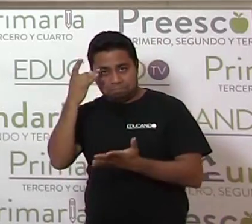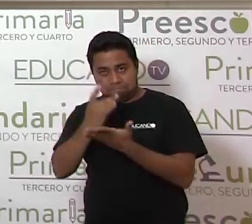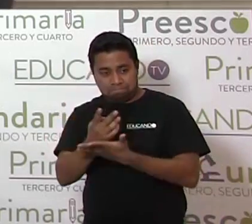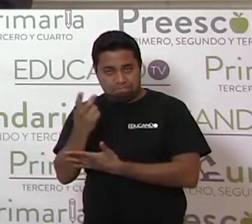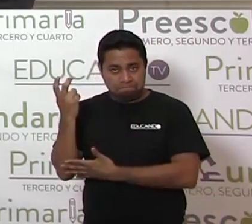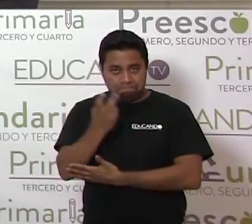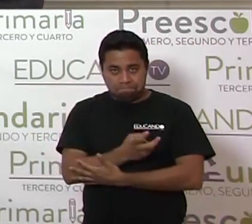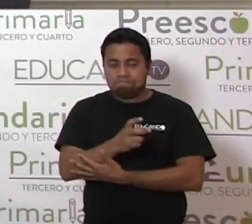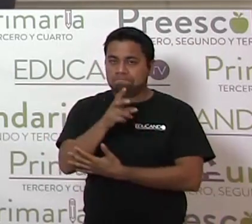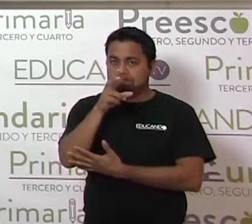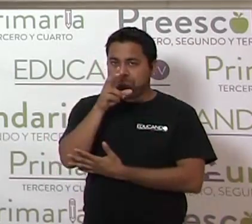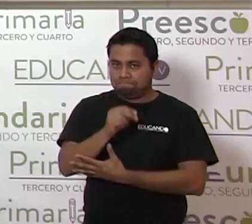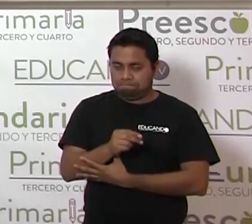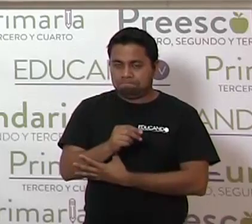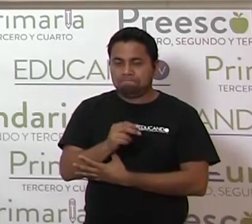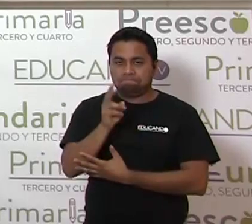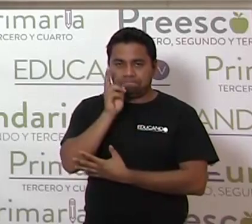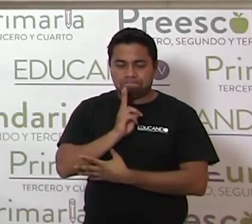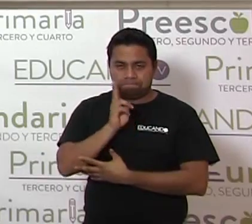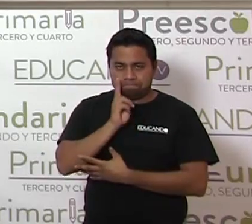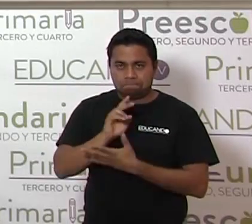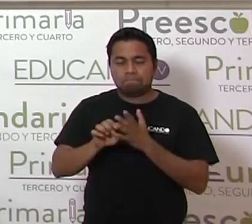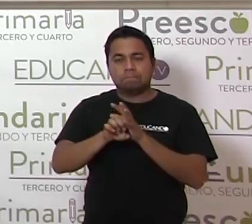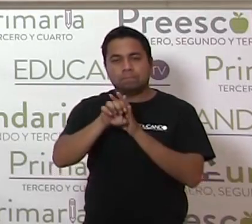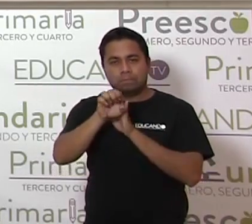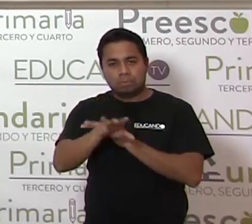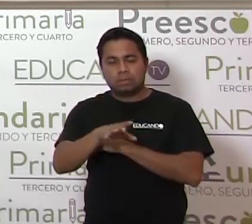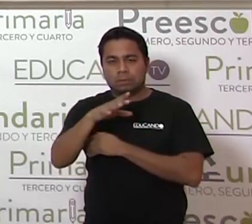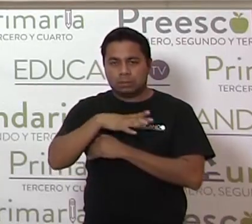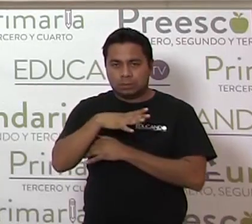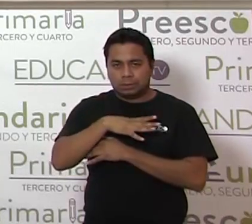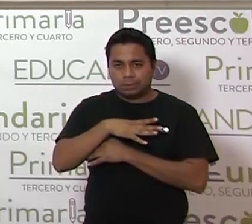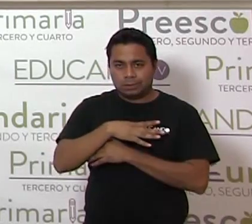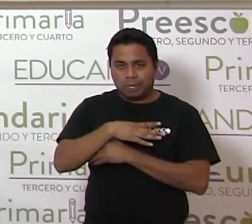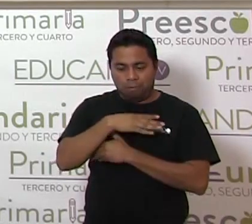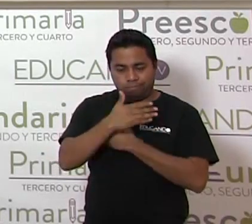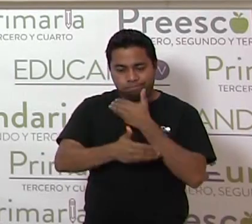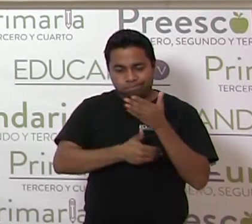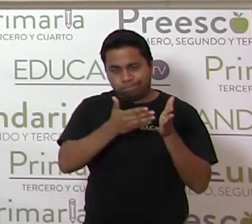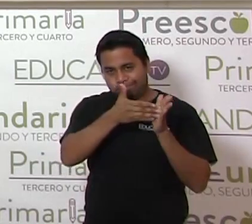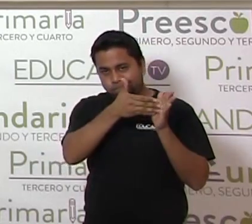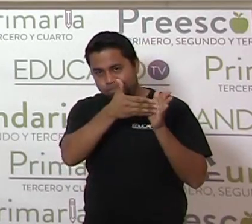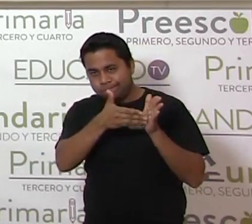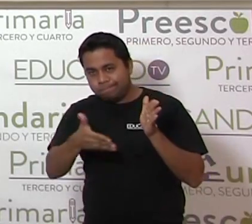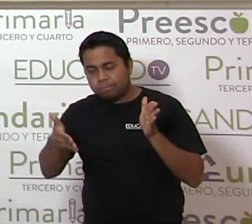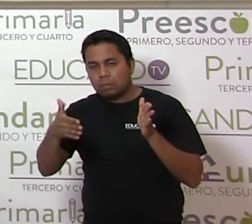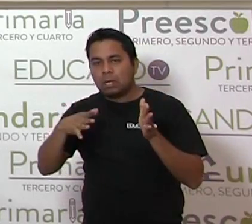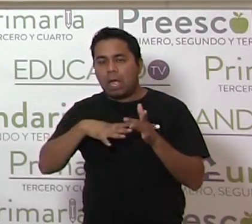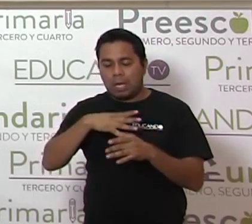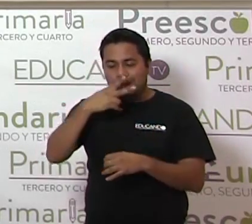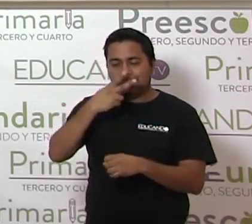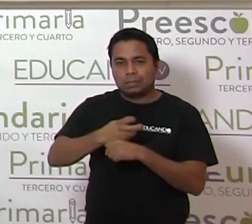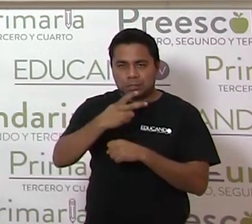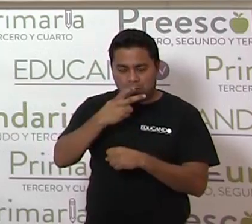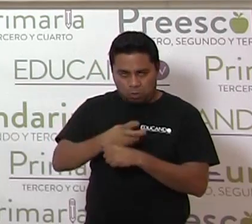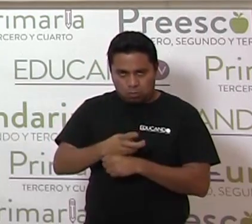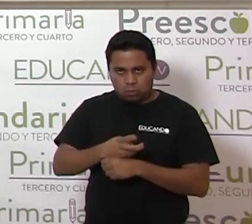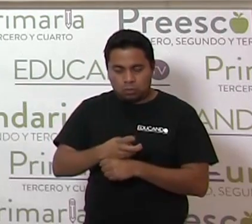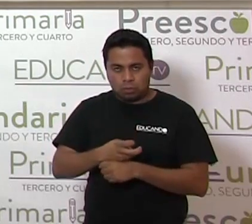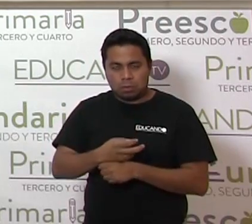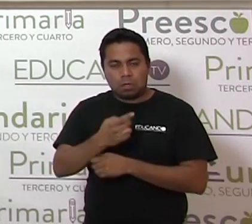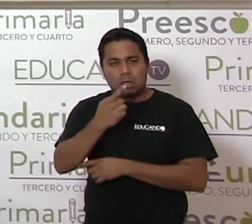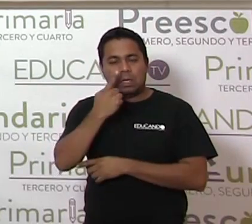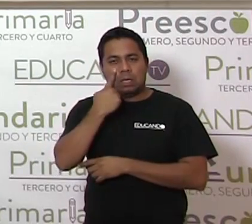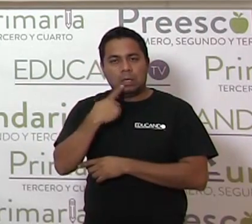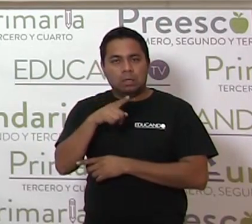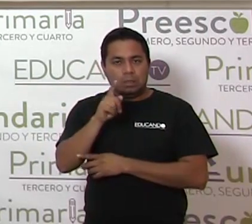ver qué sigue. Cuando ya entendemos la diacronía, viene una segunda parte, ¿bien? Y esta